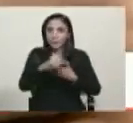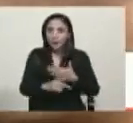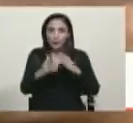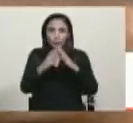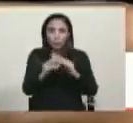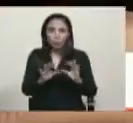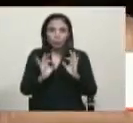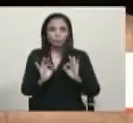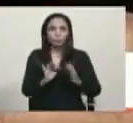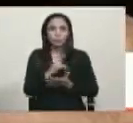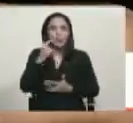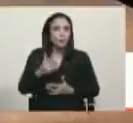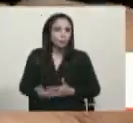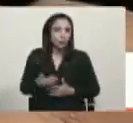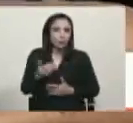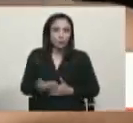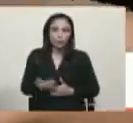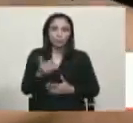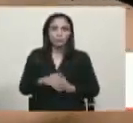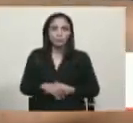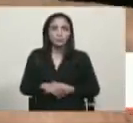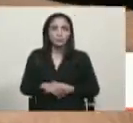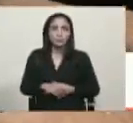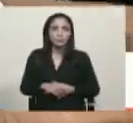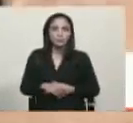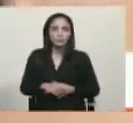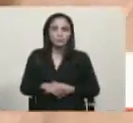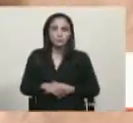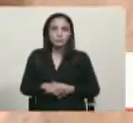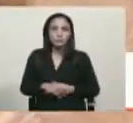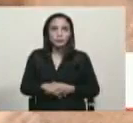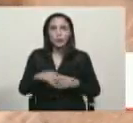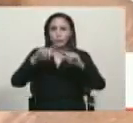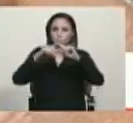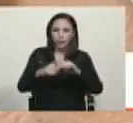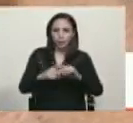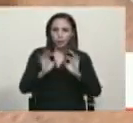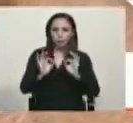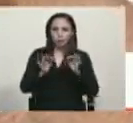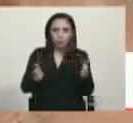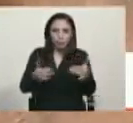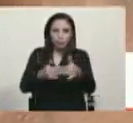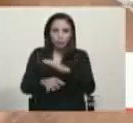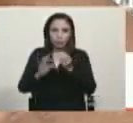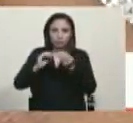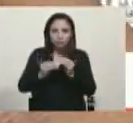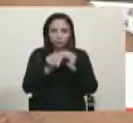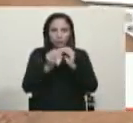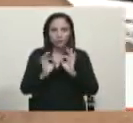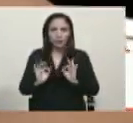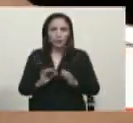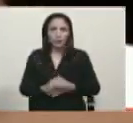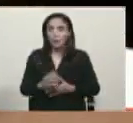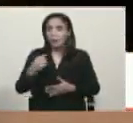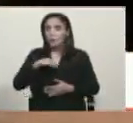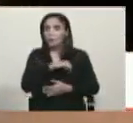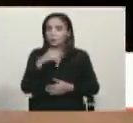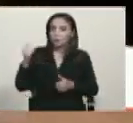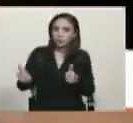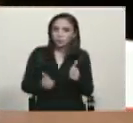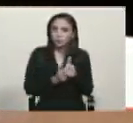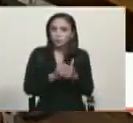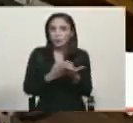sido importante. Tenemos un importante número de equipos reparados. Con nosotros está una de las